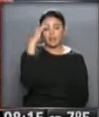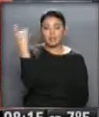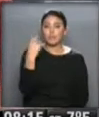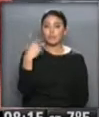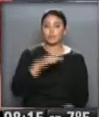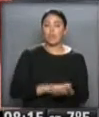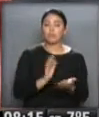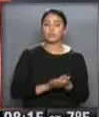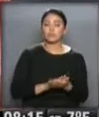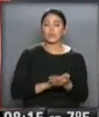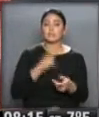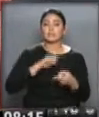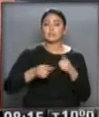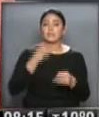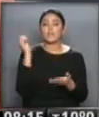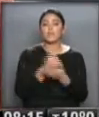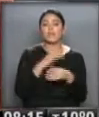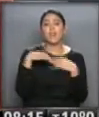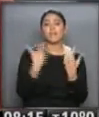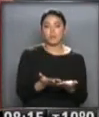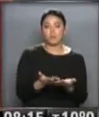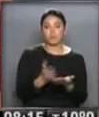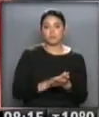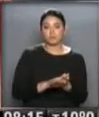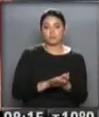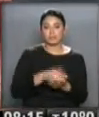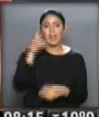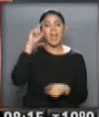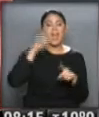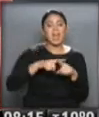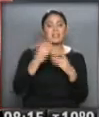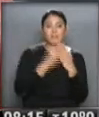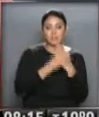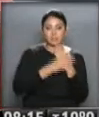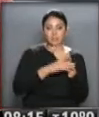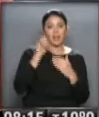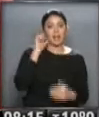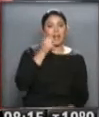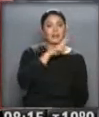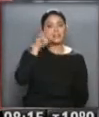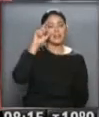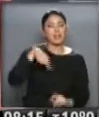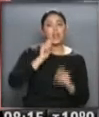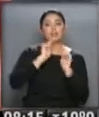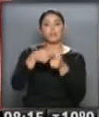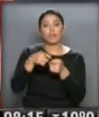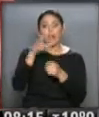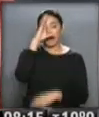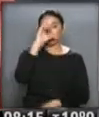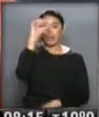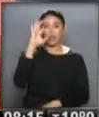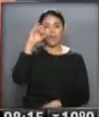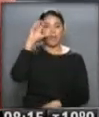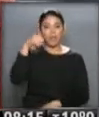Hablamos ahora del dictamen favorable en el Senado para la designación de la ex ministra Nilda Garré como embajadora ante la OEA. El tratamiento